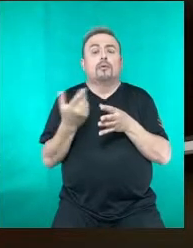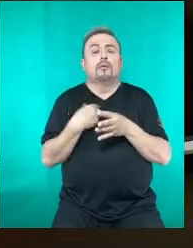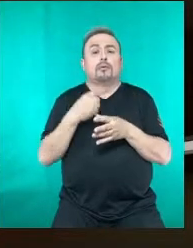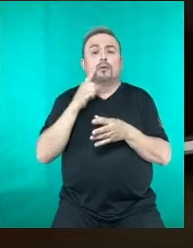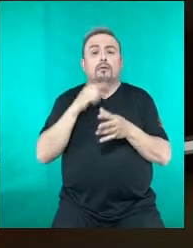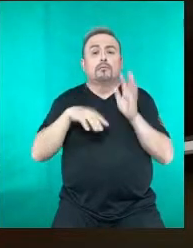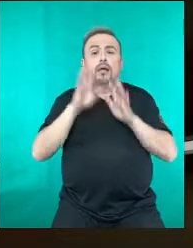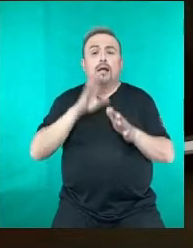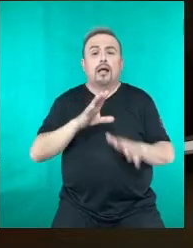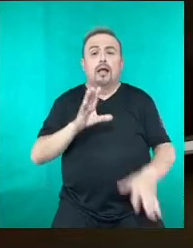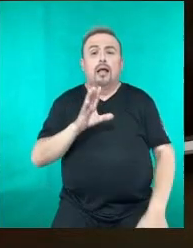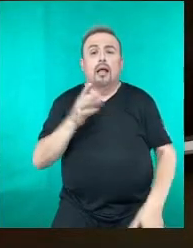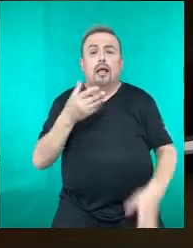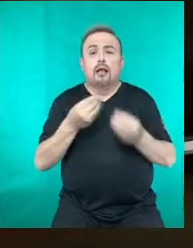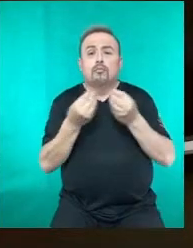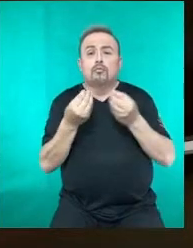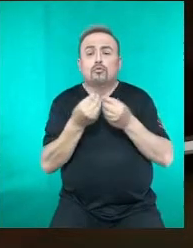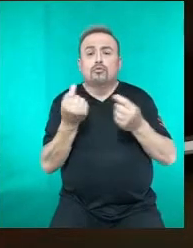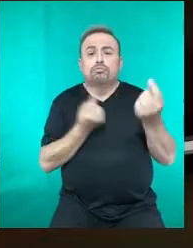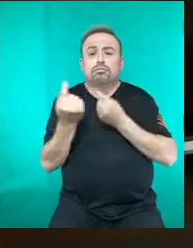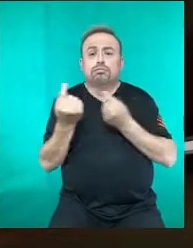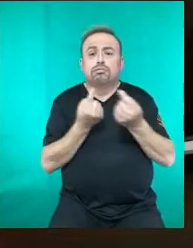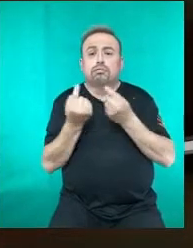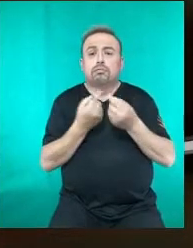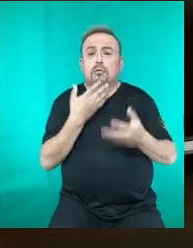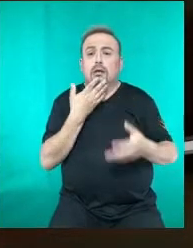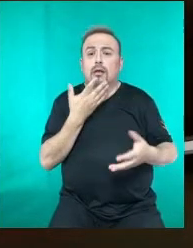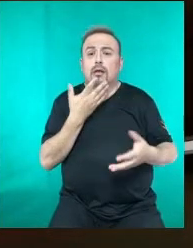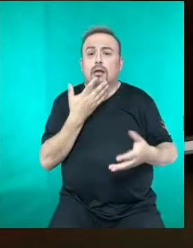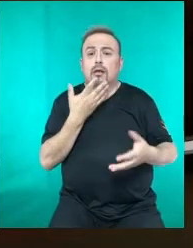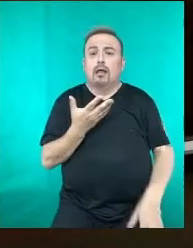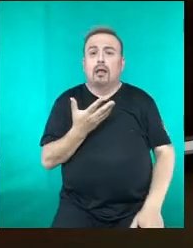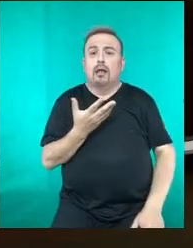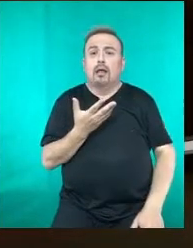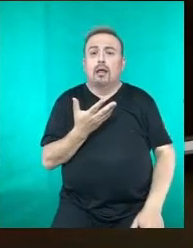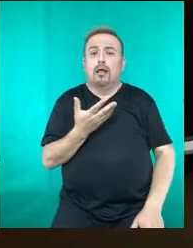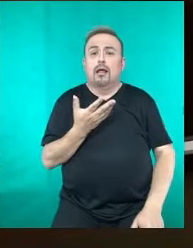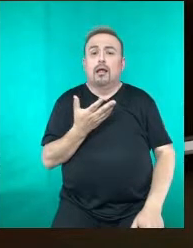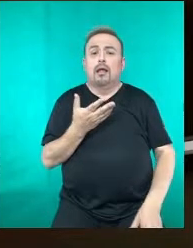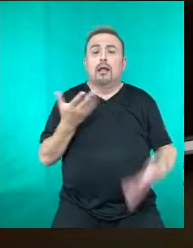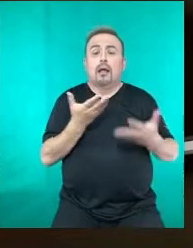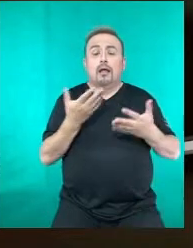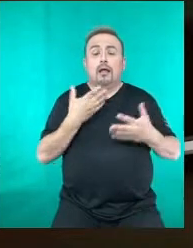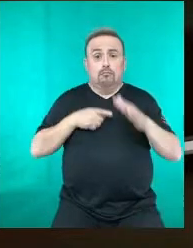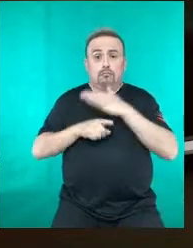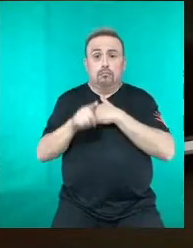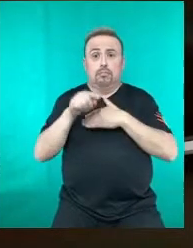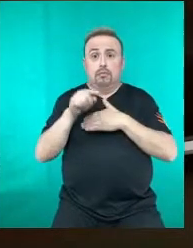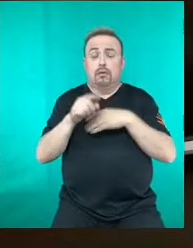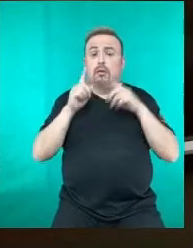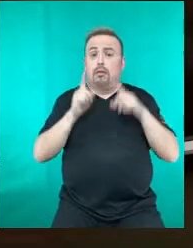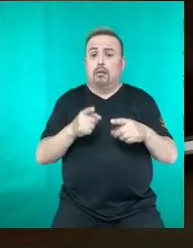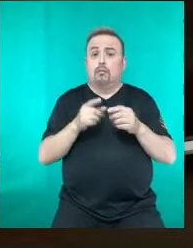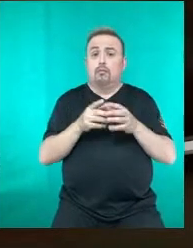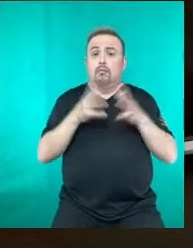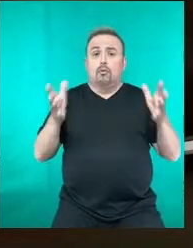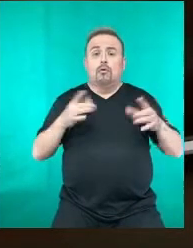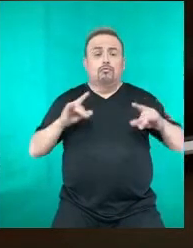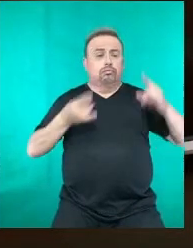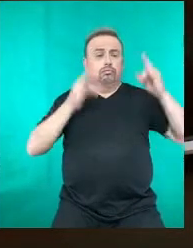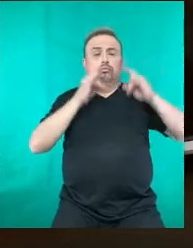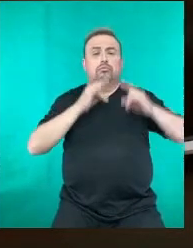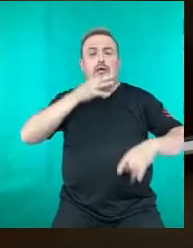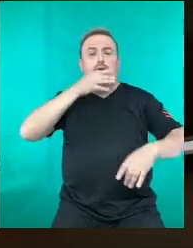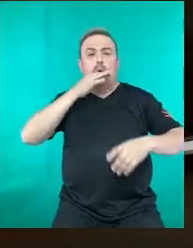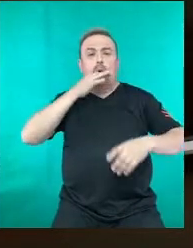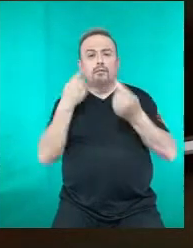clientes y varios hitos, entre ellos que el que quería destacar con ustedes es que cuando entramos tuvimos que construir muchas plantas de tratamiento de aguas servidas. Esa